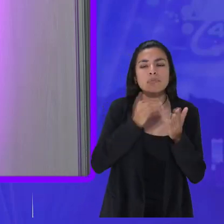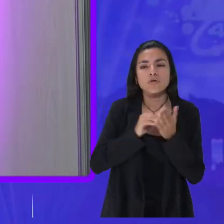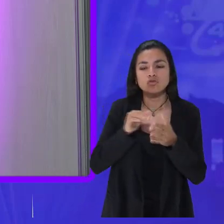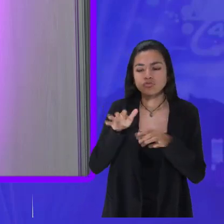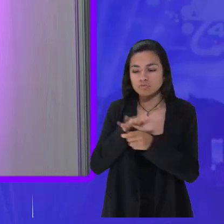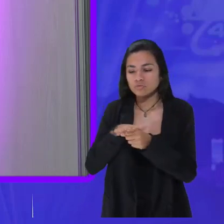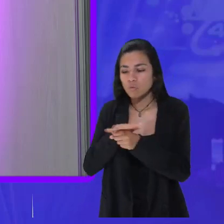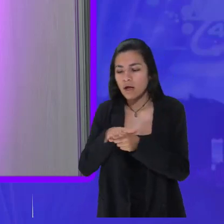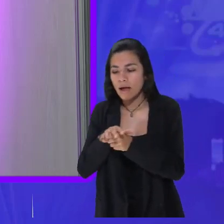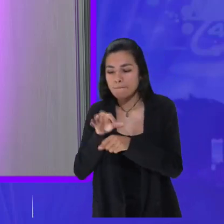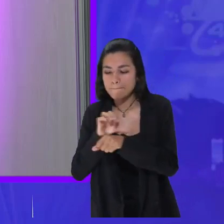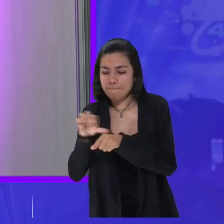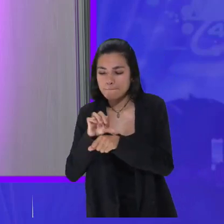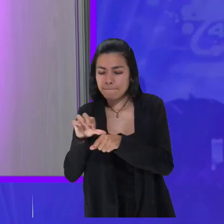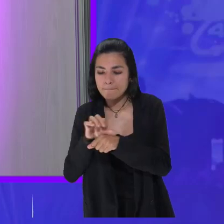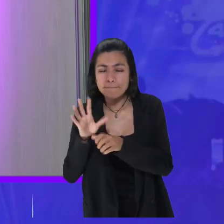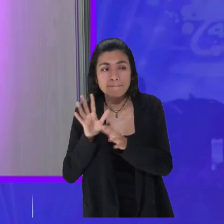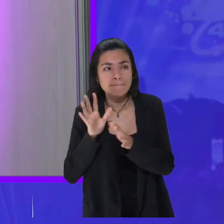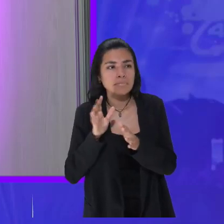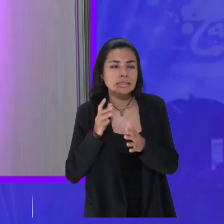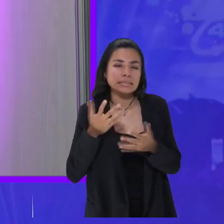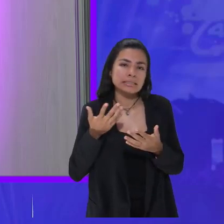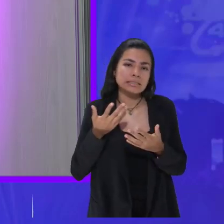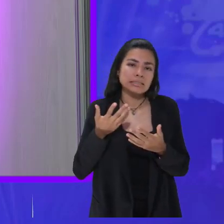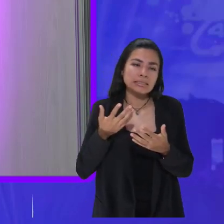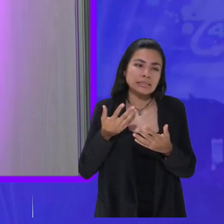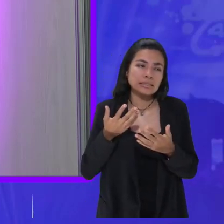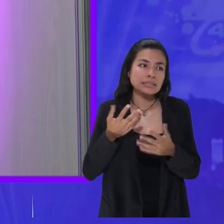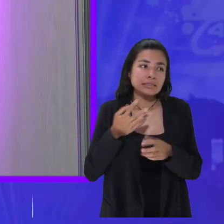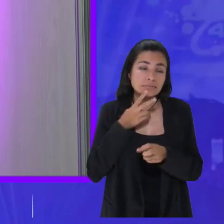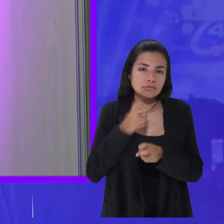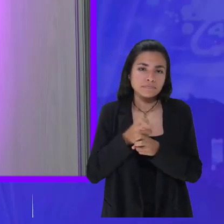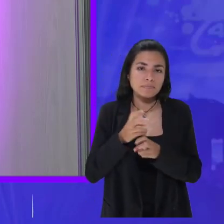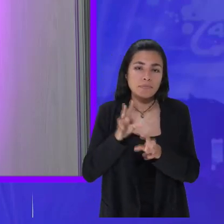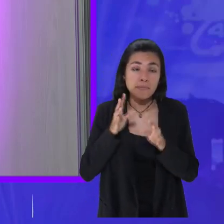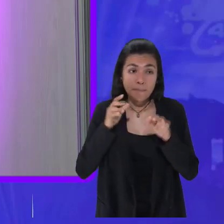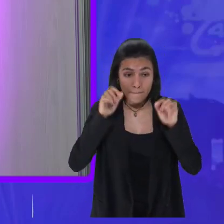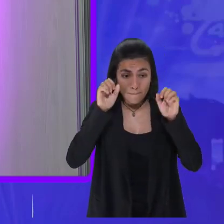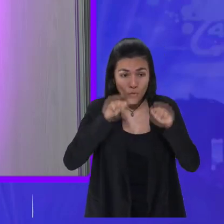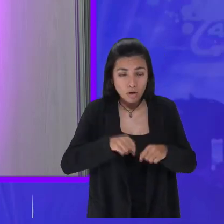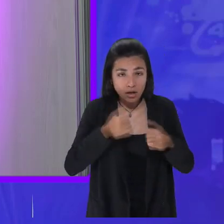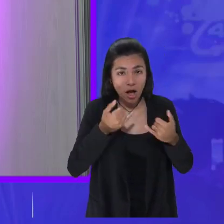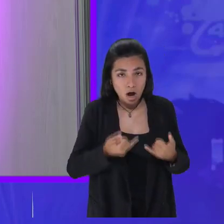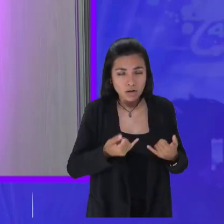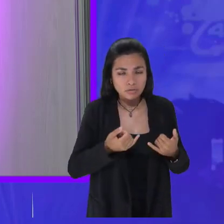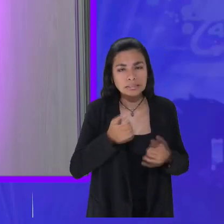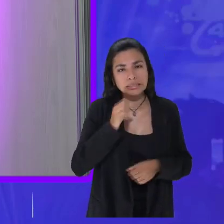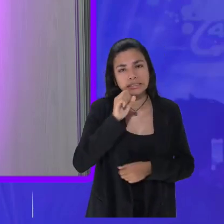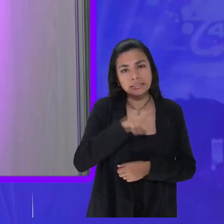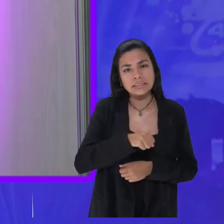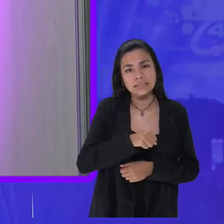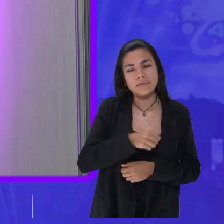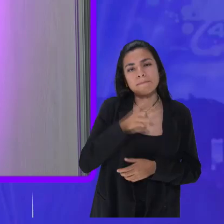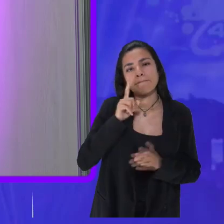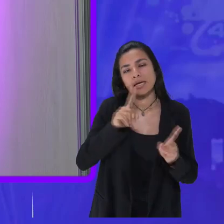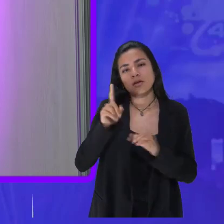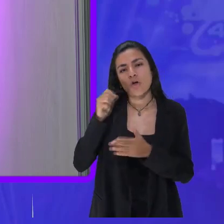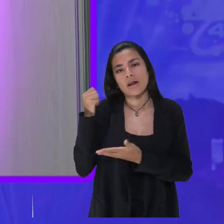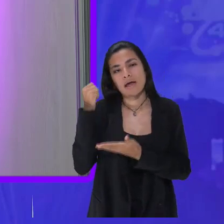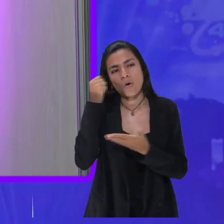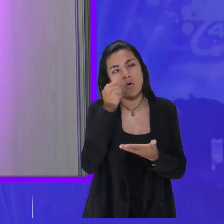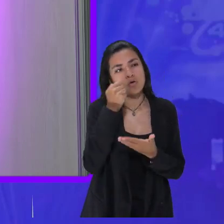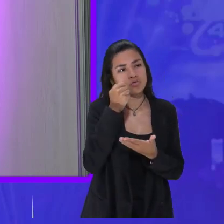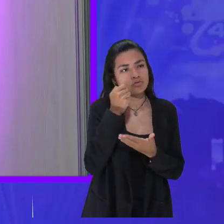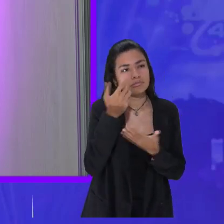en una simulación toma mucha precisión, ¿bien? Y entonces, ¿lo puedes hacer ahora? Sí, pero toma mucho recurso, lo podemos